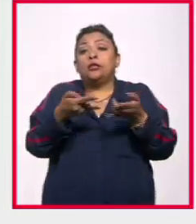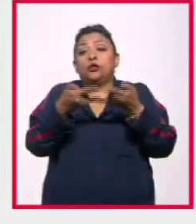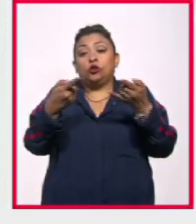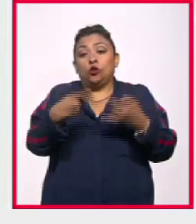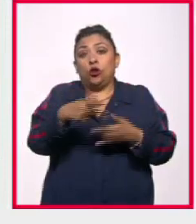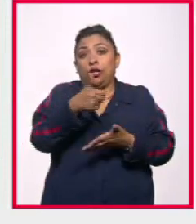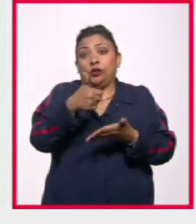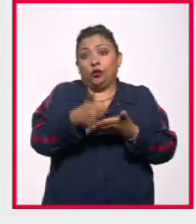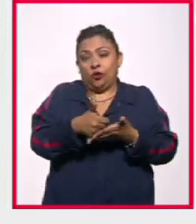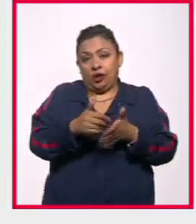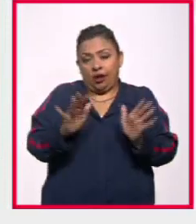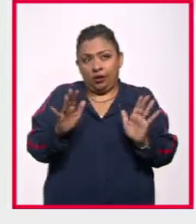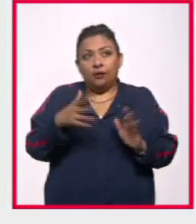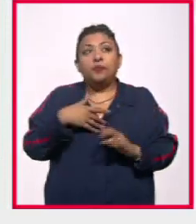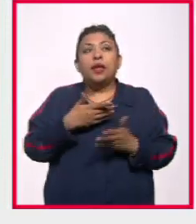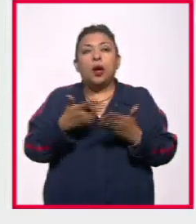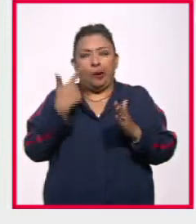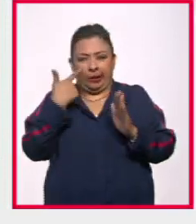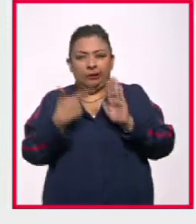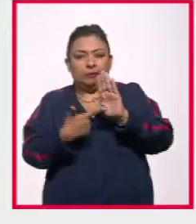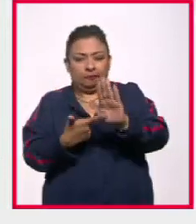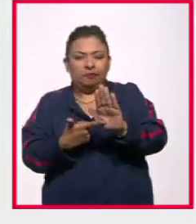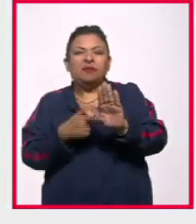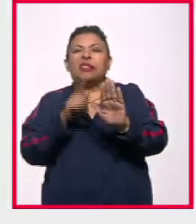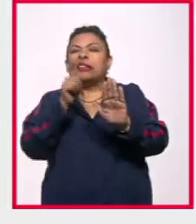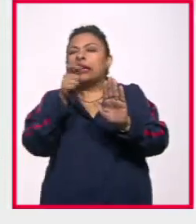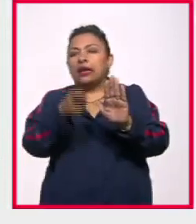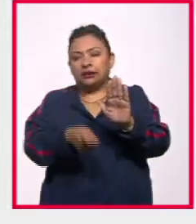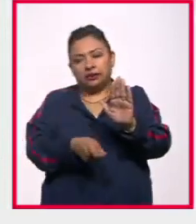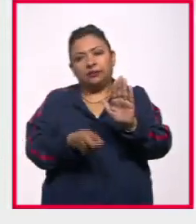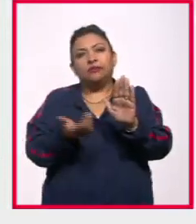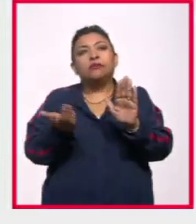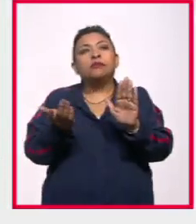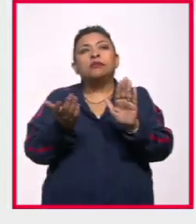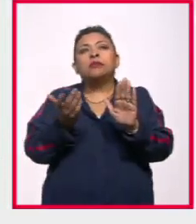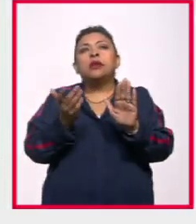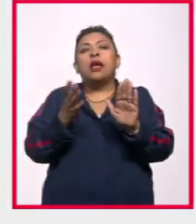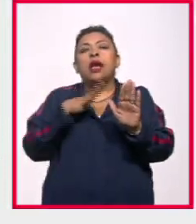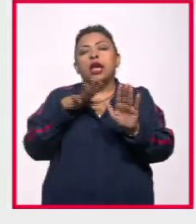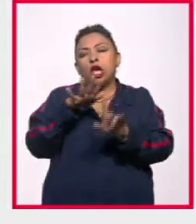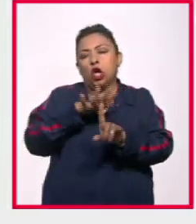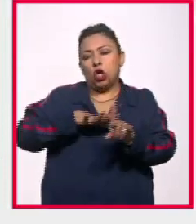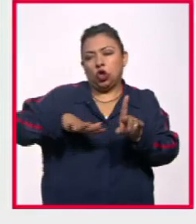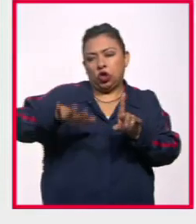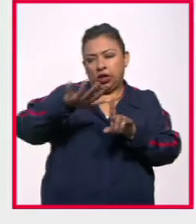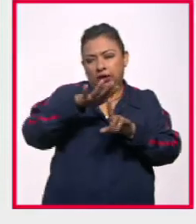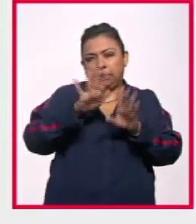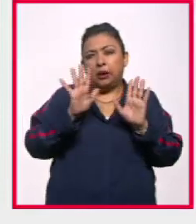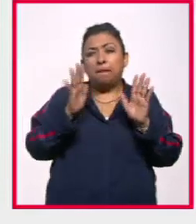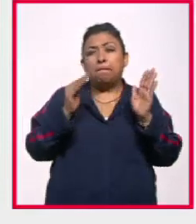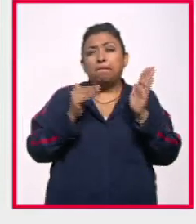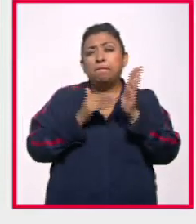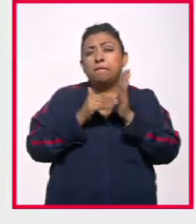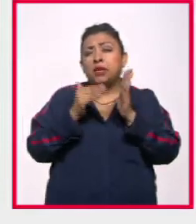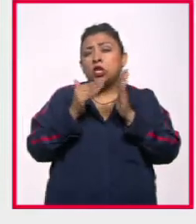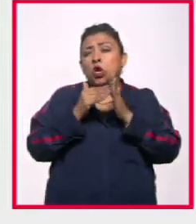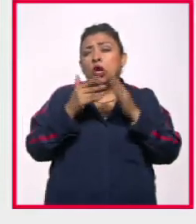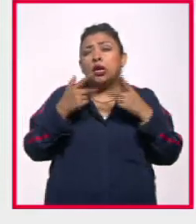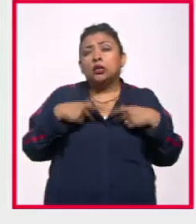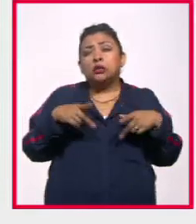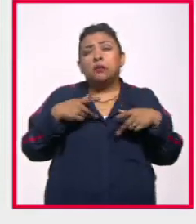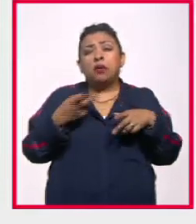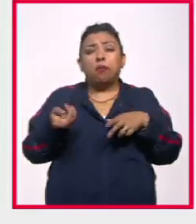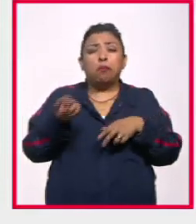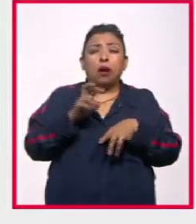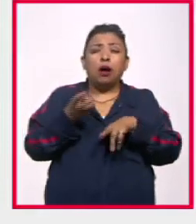urbe. Y bueno, esto que vamos a ver tiene que, vamos a situarlo en este contexto. ¿Cuántas millones de personas